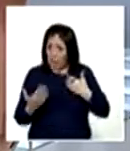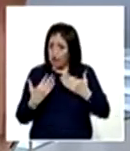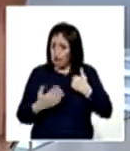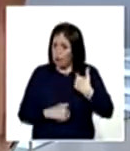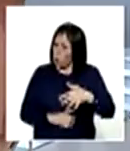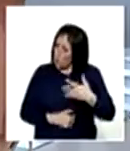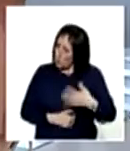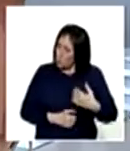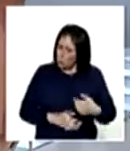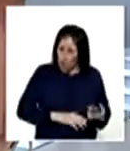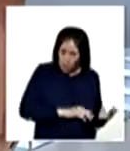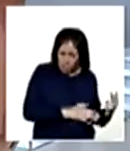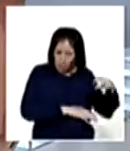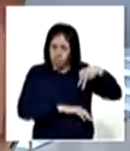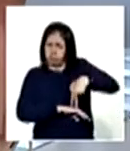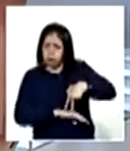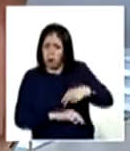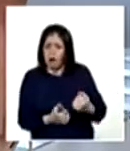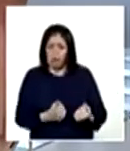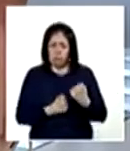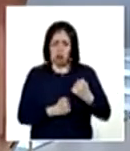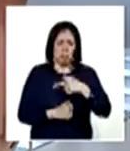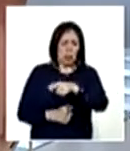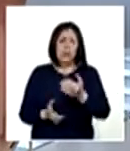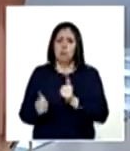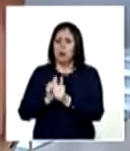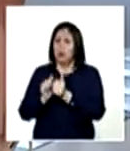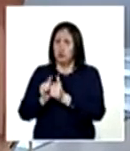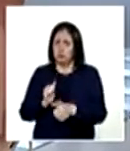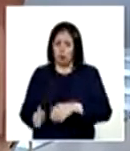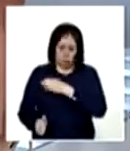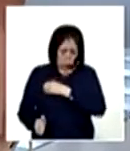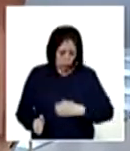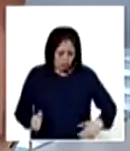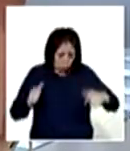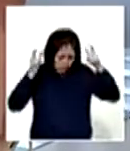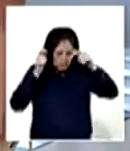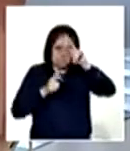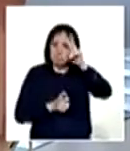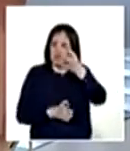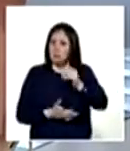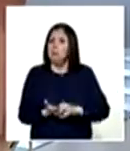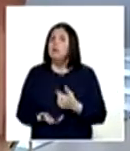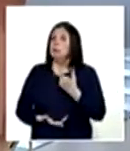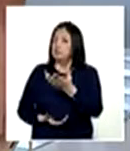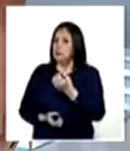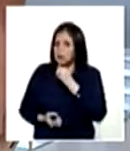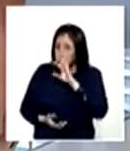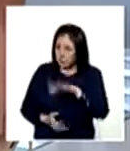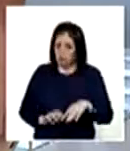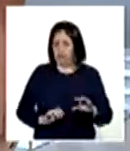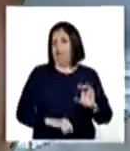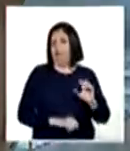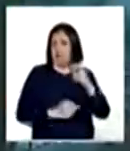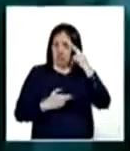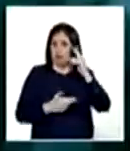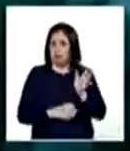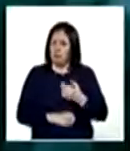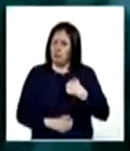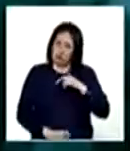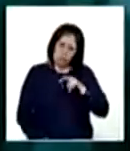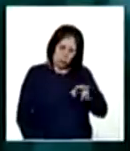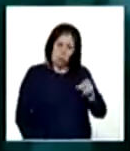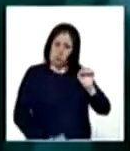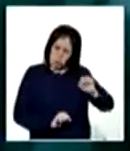el empoderamiento de la mujer en concursos tan importantes como el Miss Perú. Vamos a escuchar qué fue lo que dijo en exclusiva para 90. Yo veo que